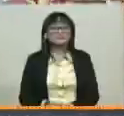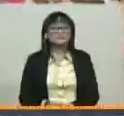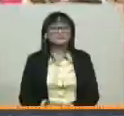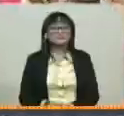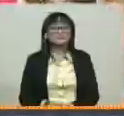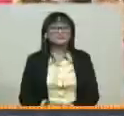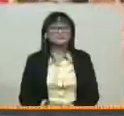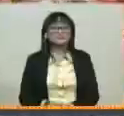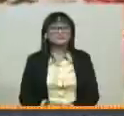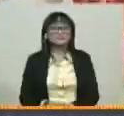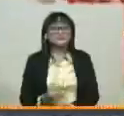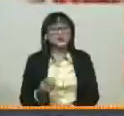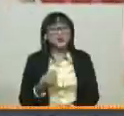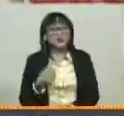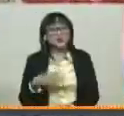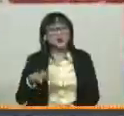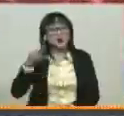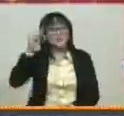Eso lo aprendí